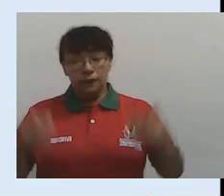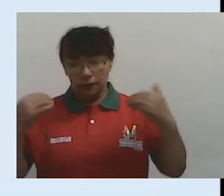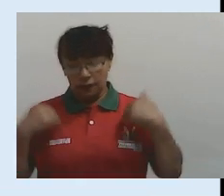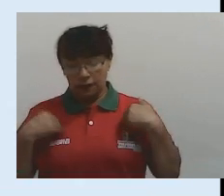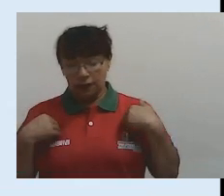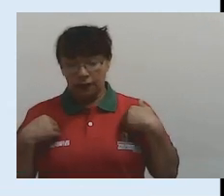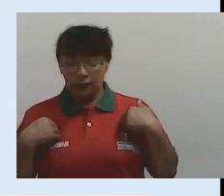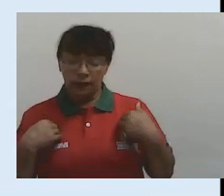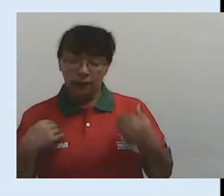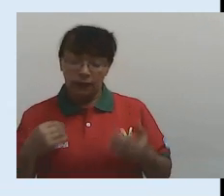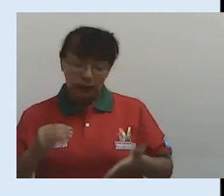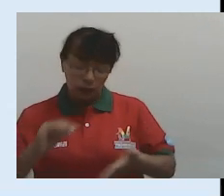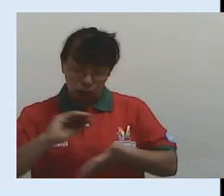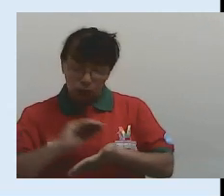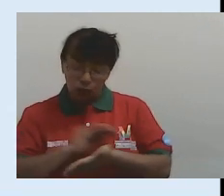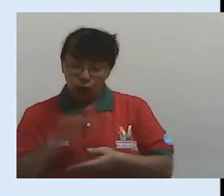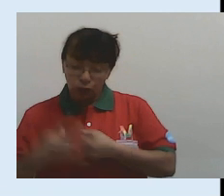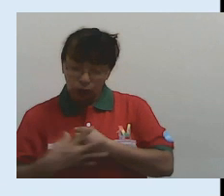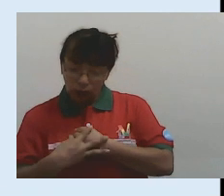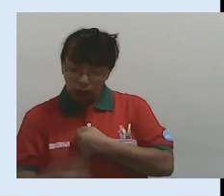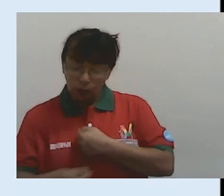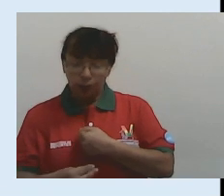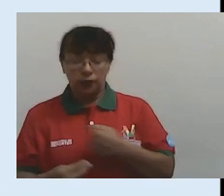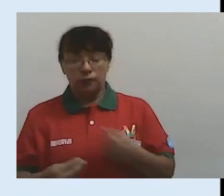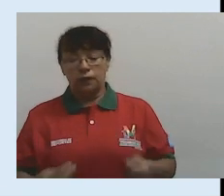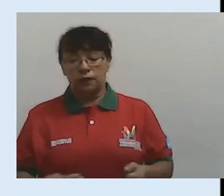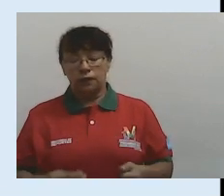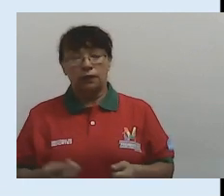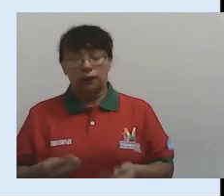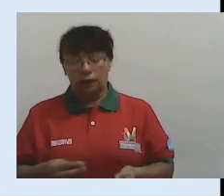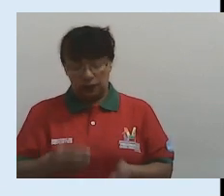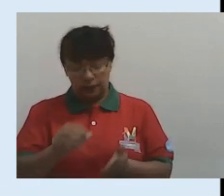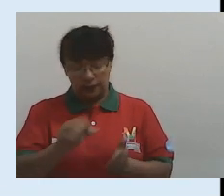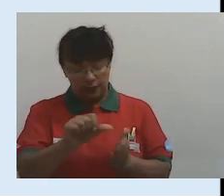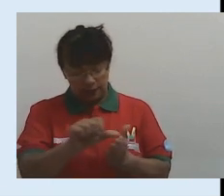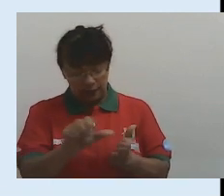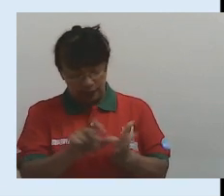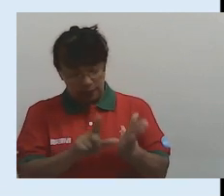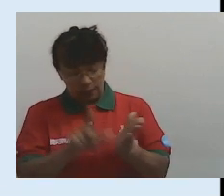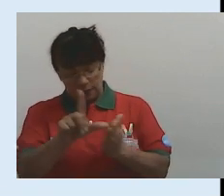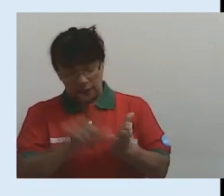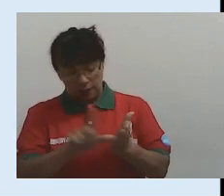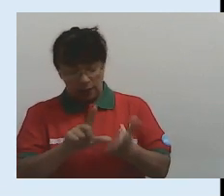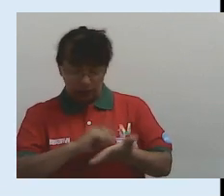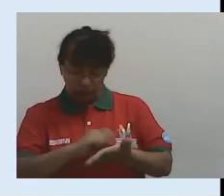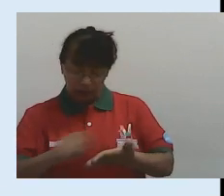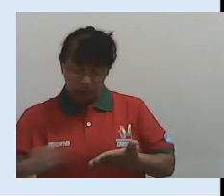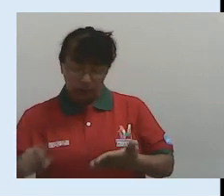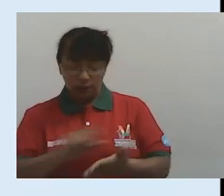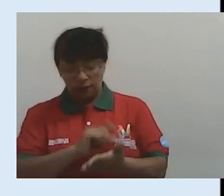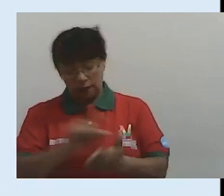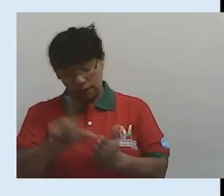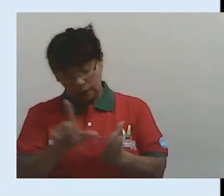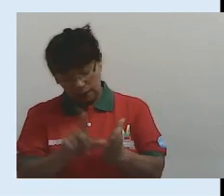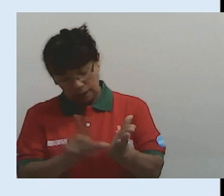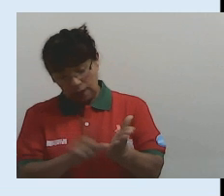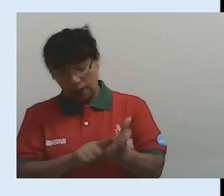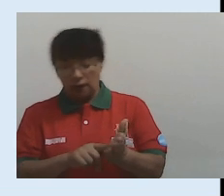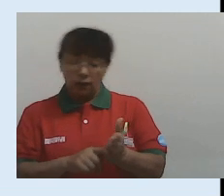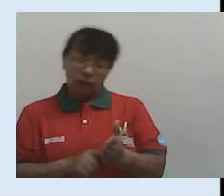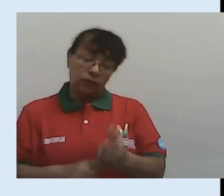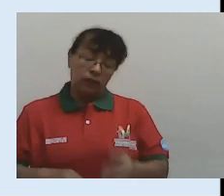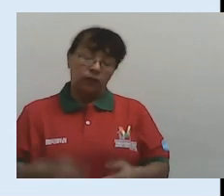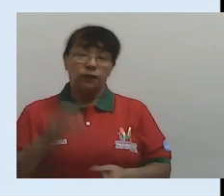tener una copia impresa que se va manejando y llenando para siempre hacer una corroboración de los